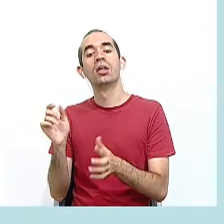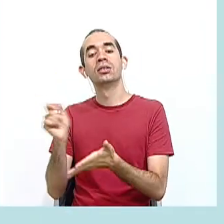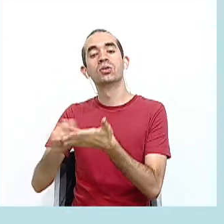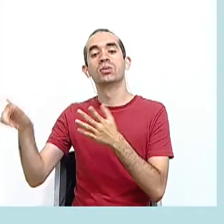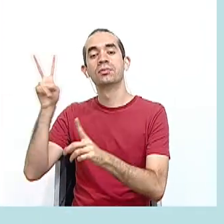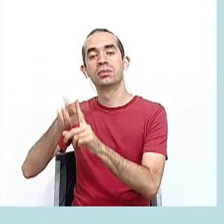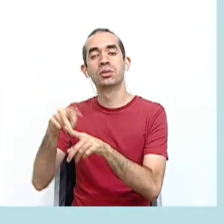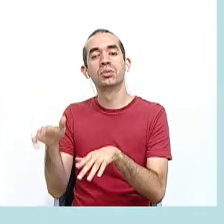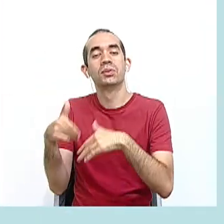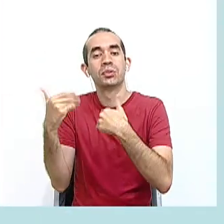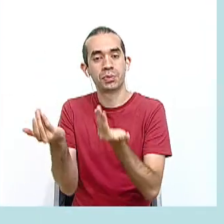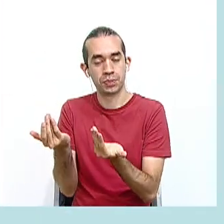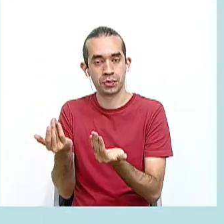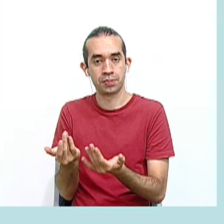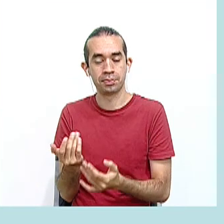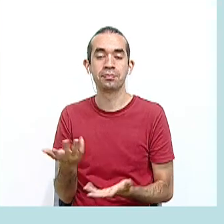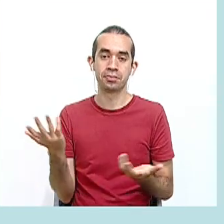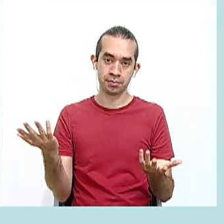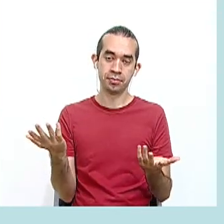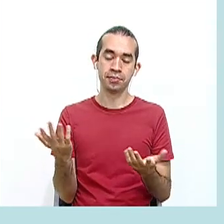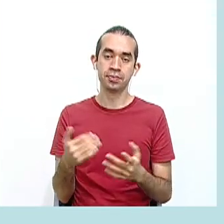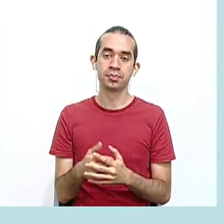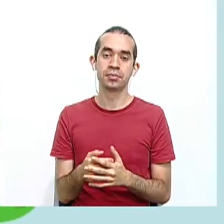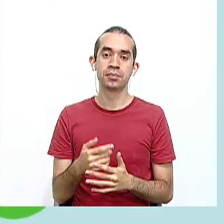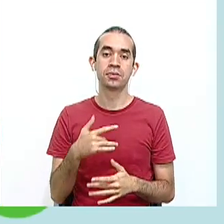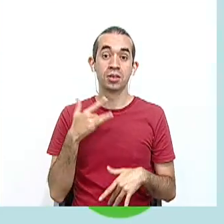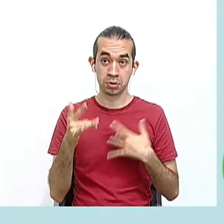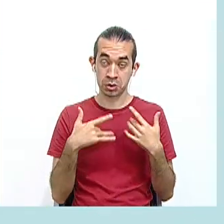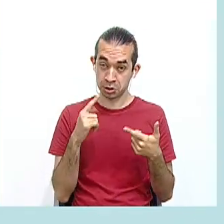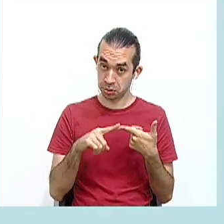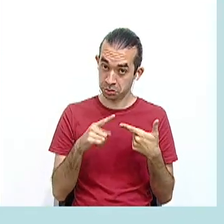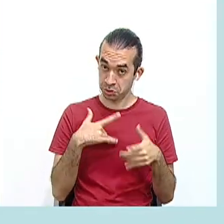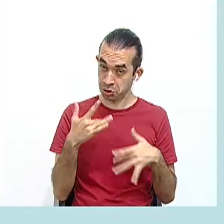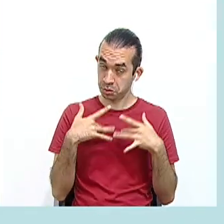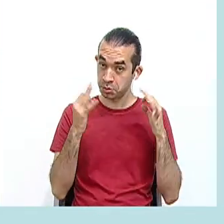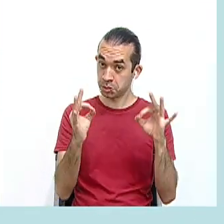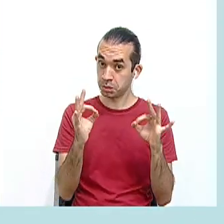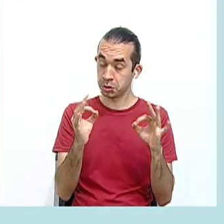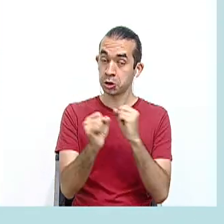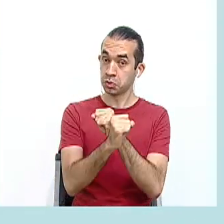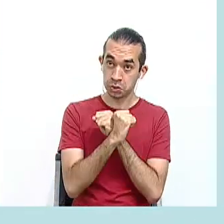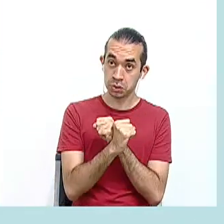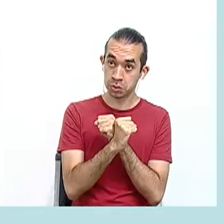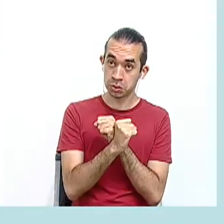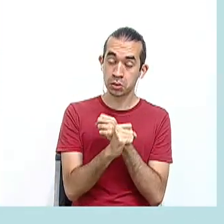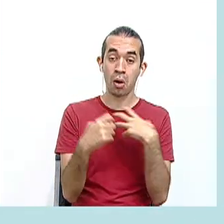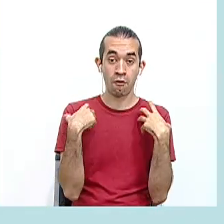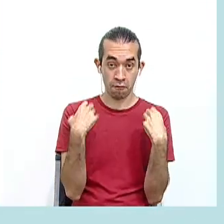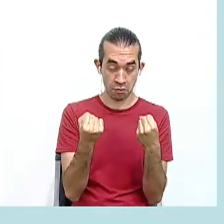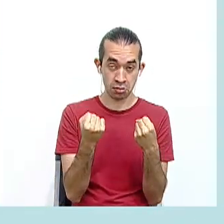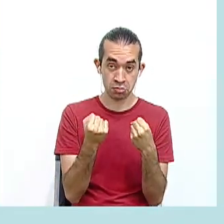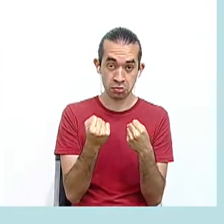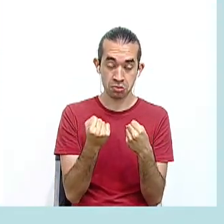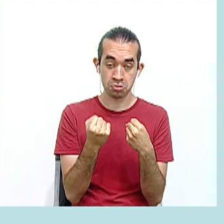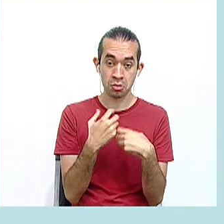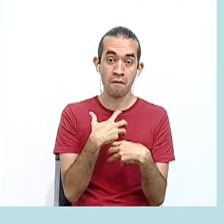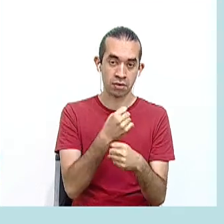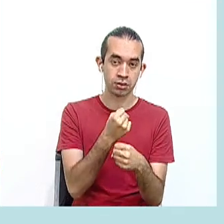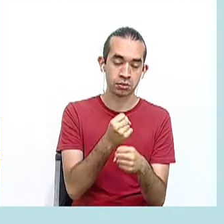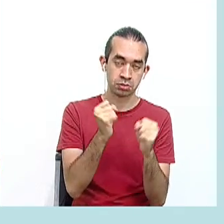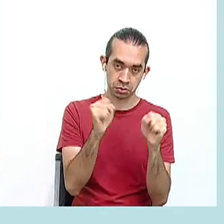escritura. ¿Sí? ¿Cómo nos hemos sentido? Supongo que muy bien, seguros, confiados ahora de cómo